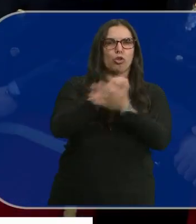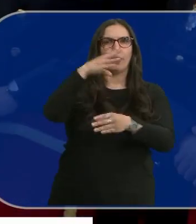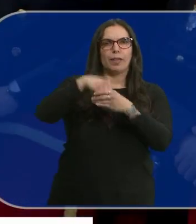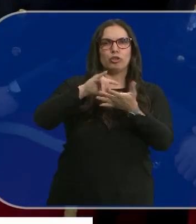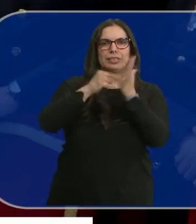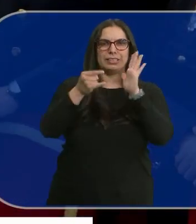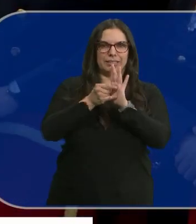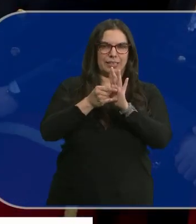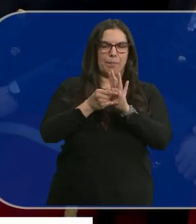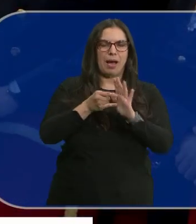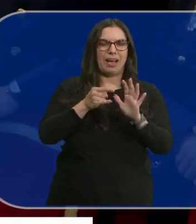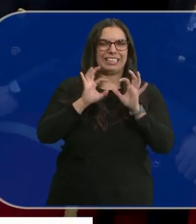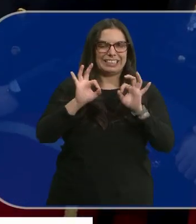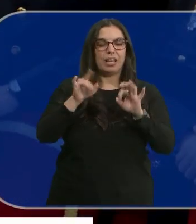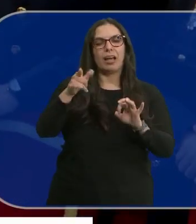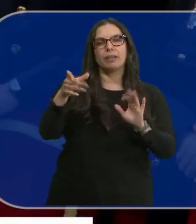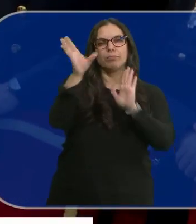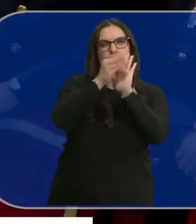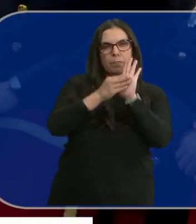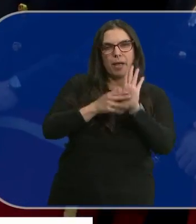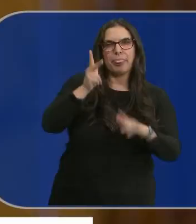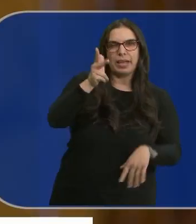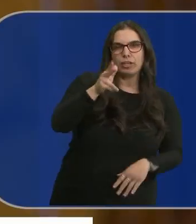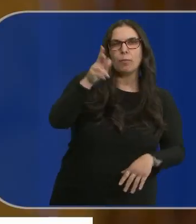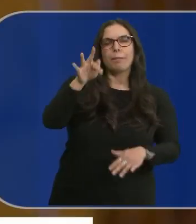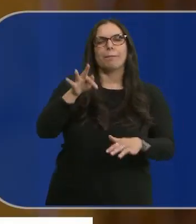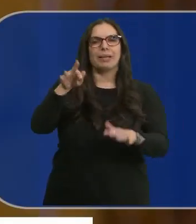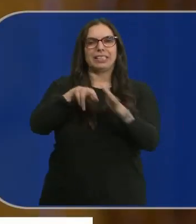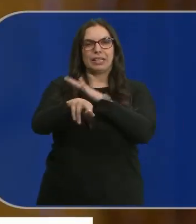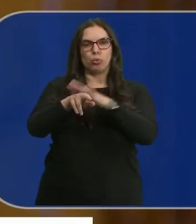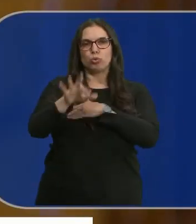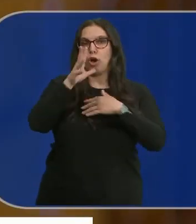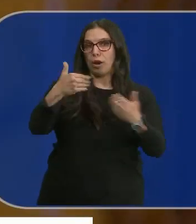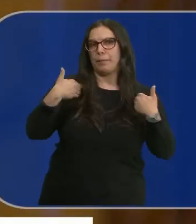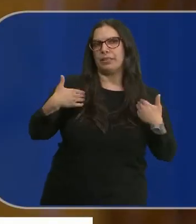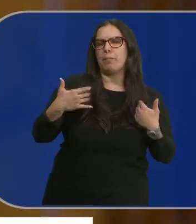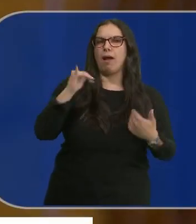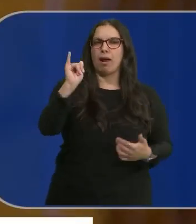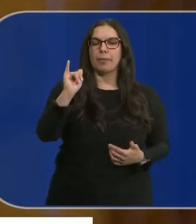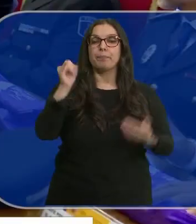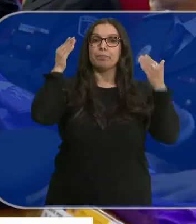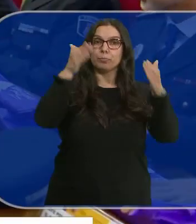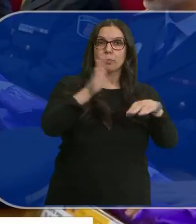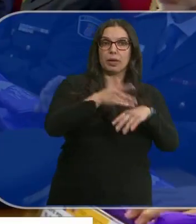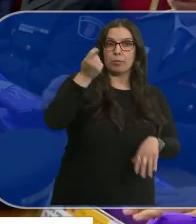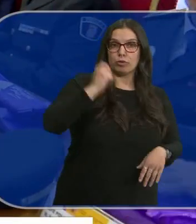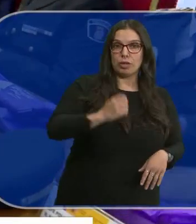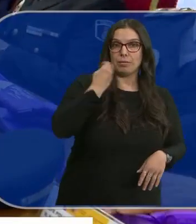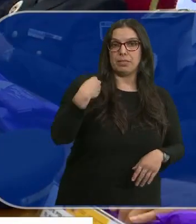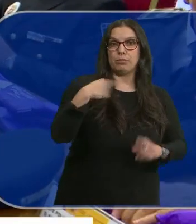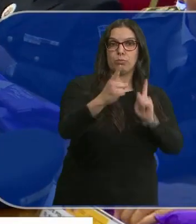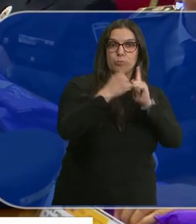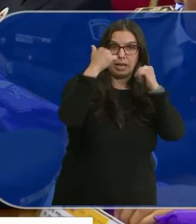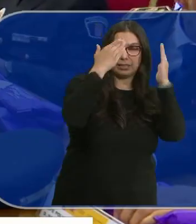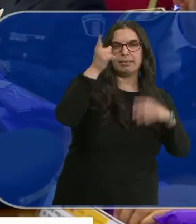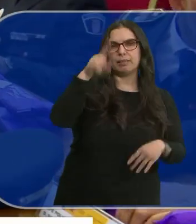Biogen. En ellas se recogen los derechos y recursos con los que cuentan las víctimas en la actualidad. Están dirigidas tanto a los profesionales que las atienden